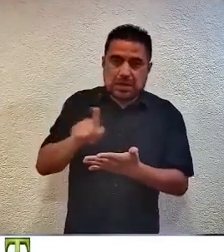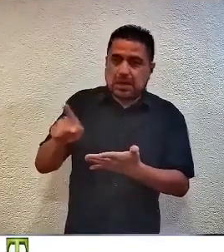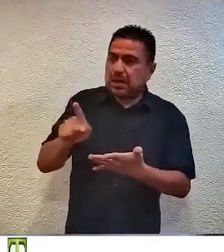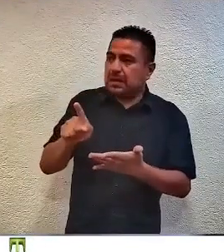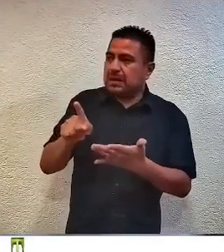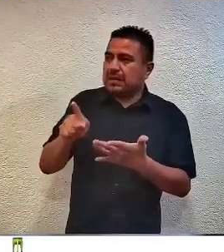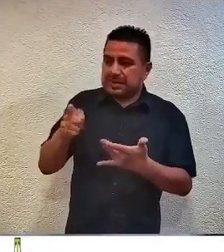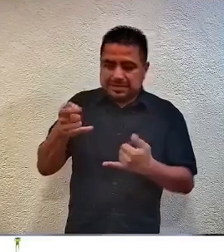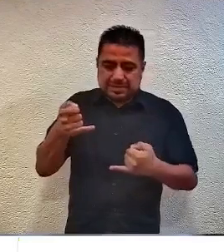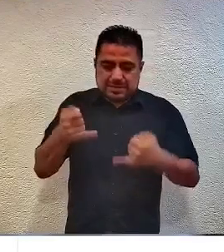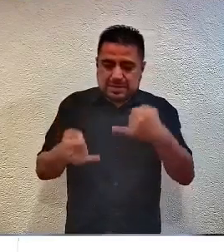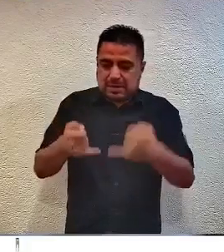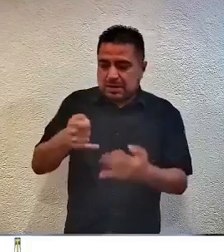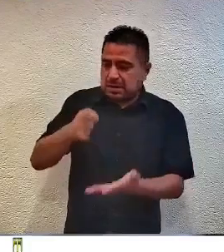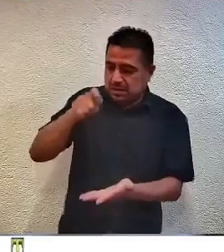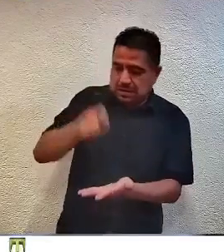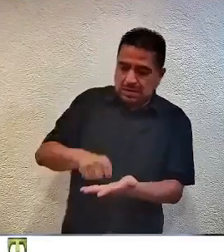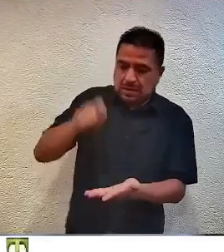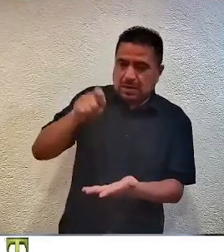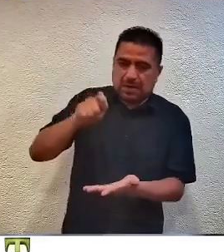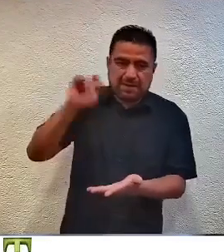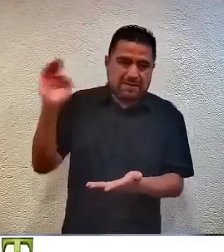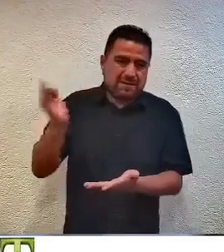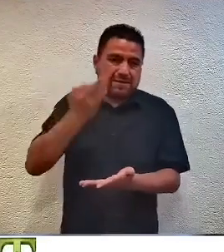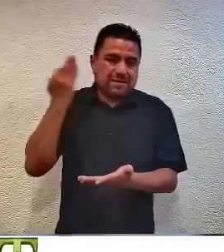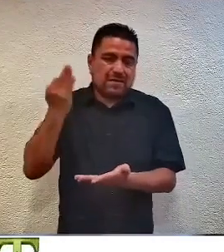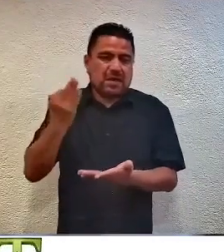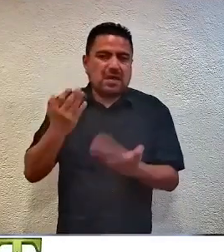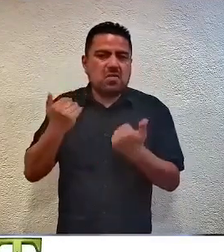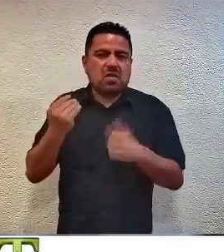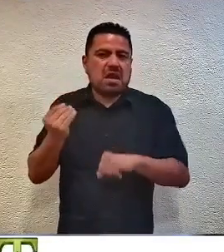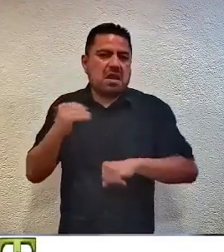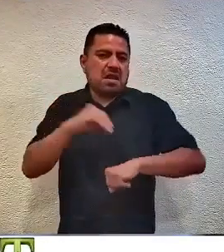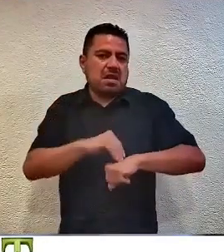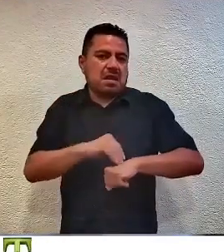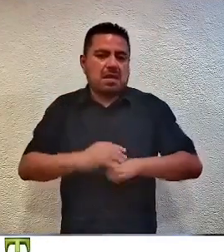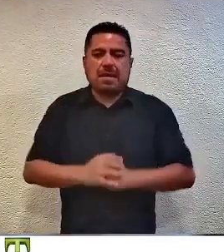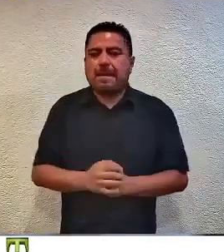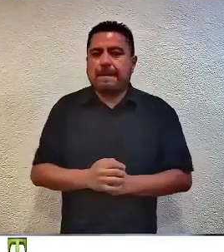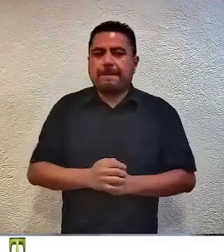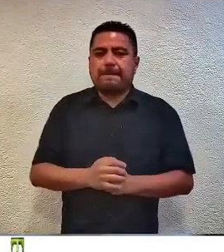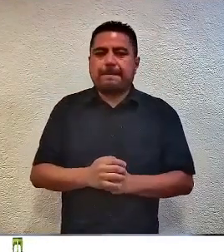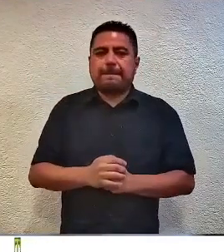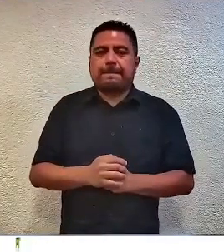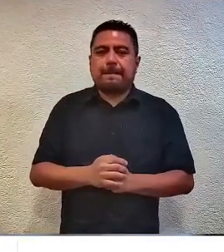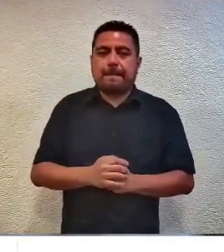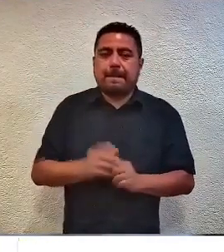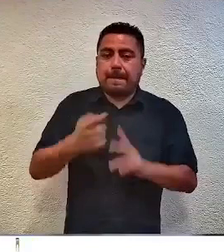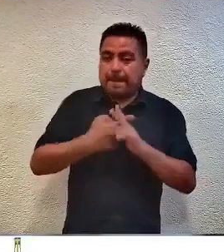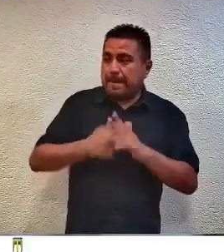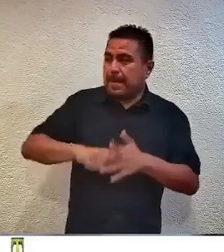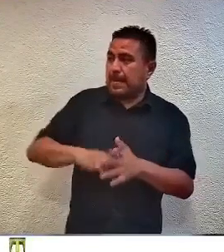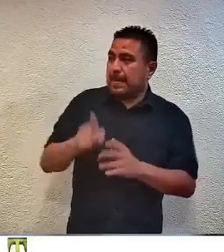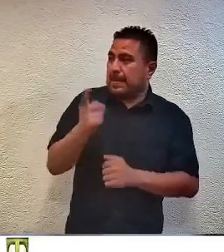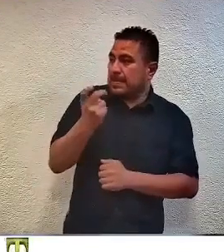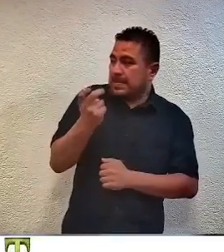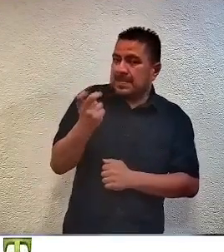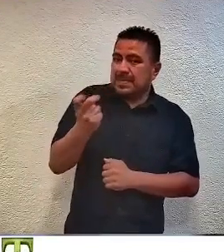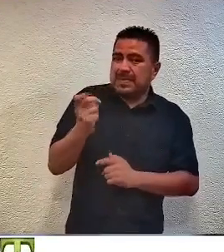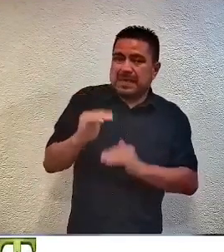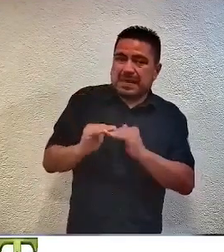Electoral del Poder Judicial de la Federación, es inoperante. Y de ahí los